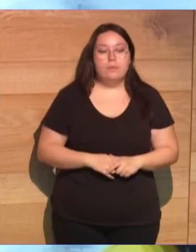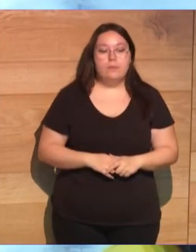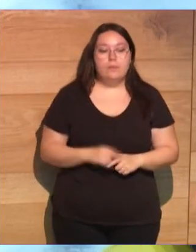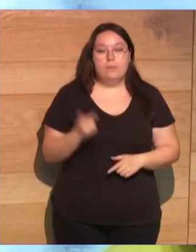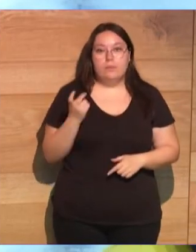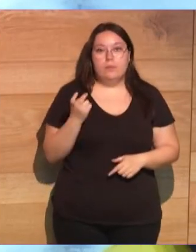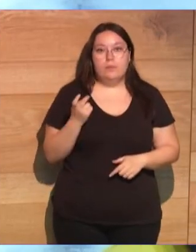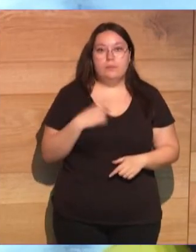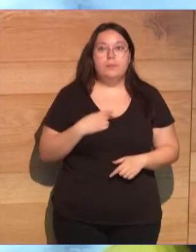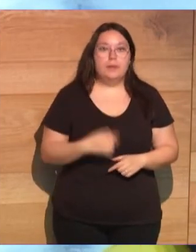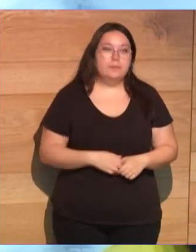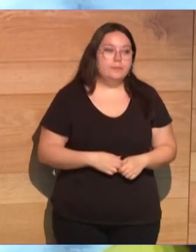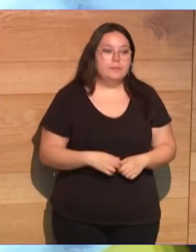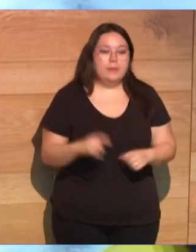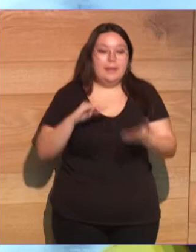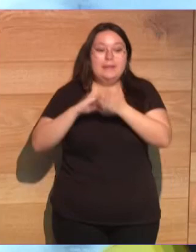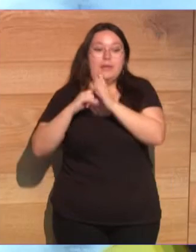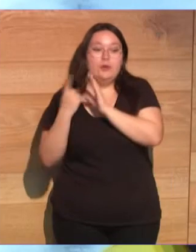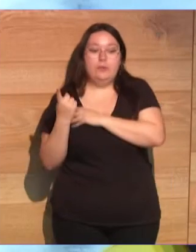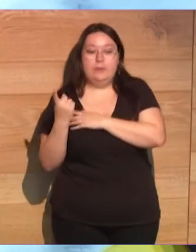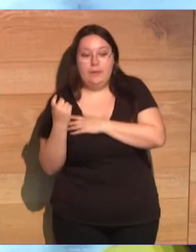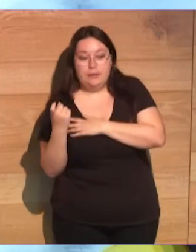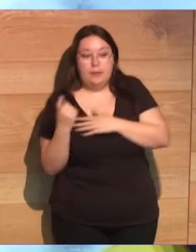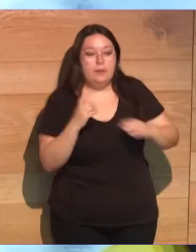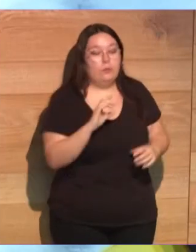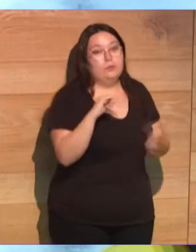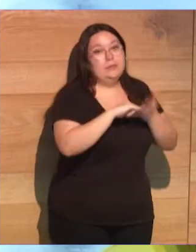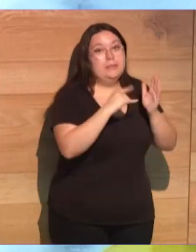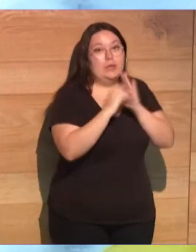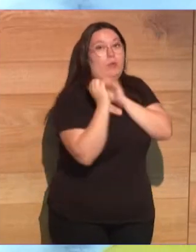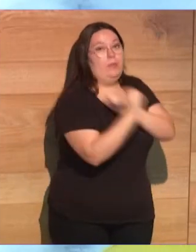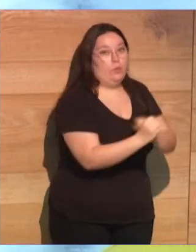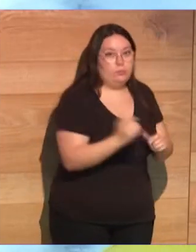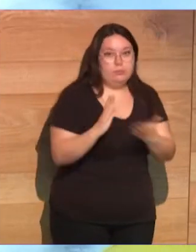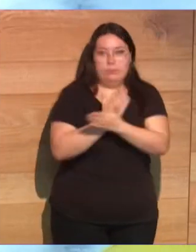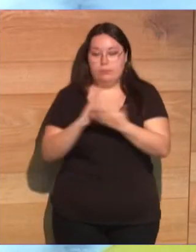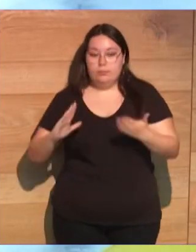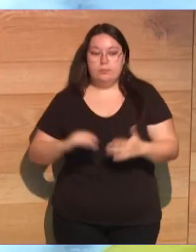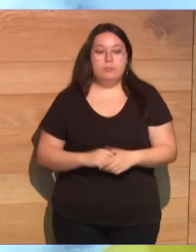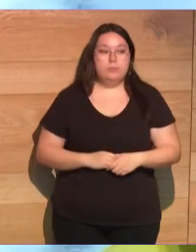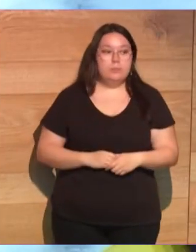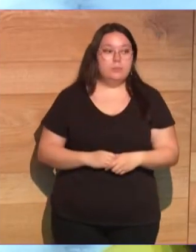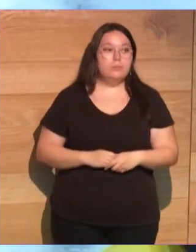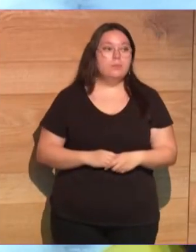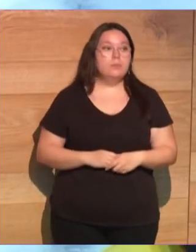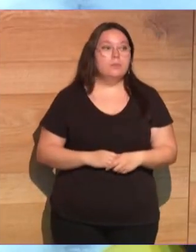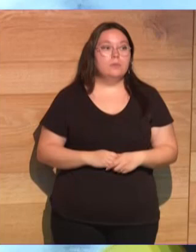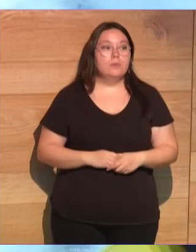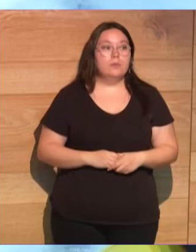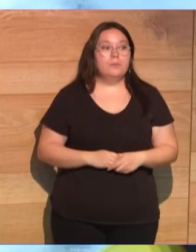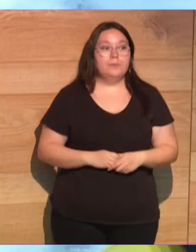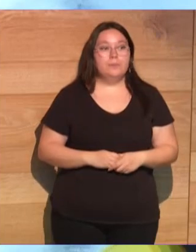que de tecnoadicción. Y dejaríamos la palabra tecnoadicción para los fenómenos que tienen que ver con la patología